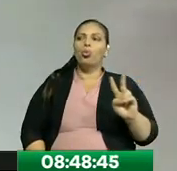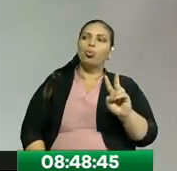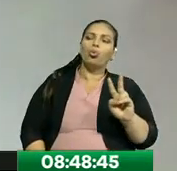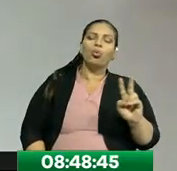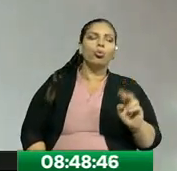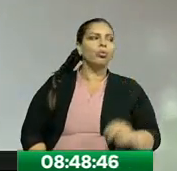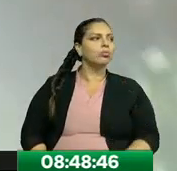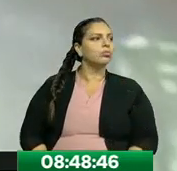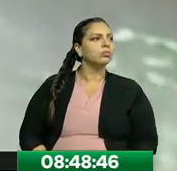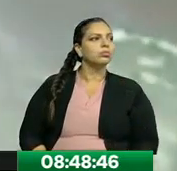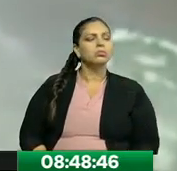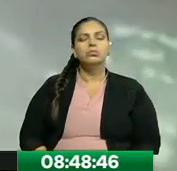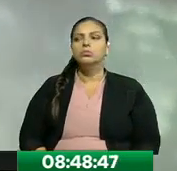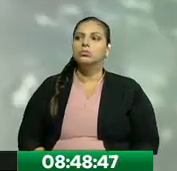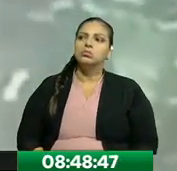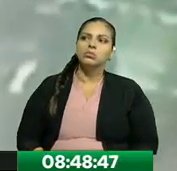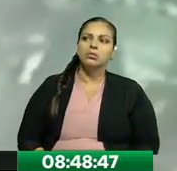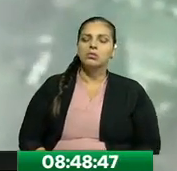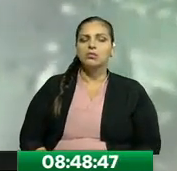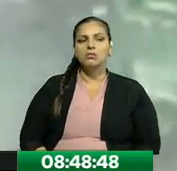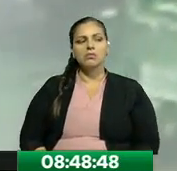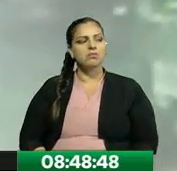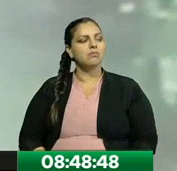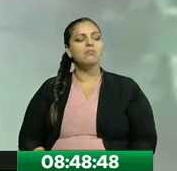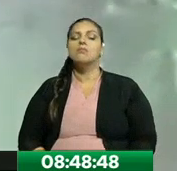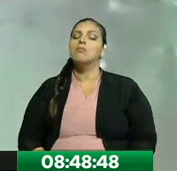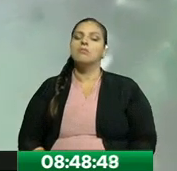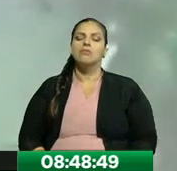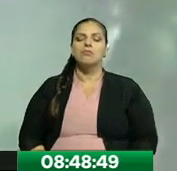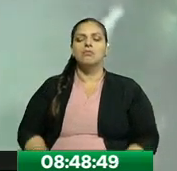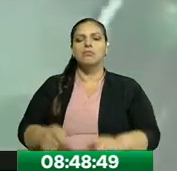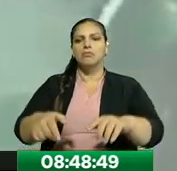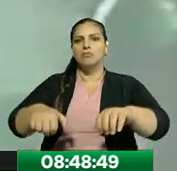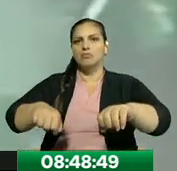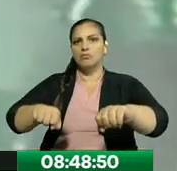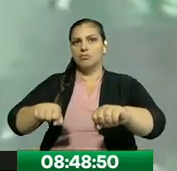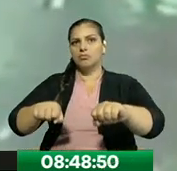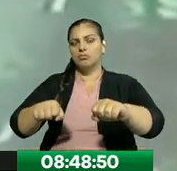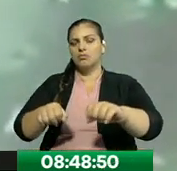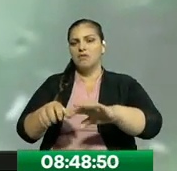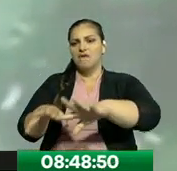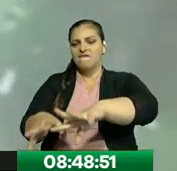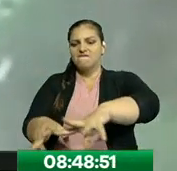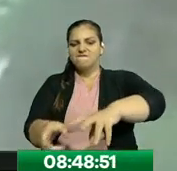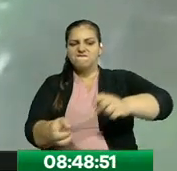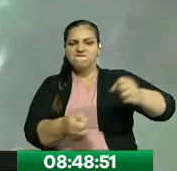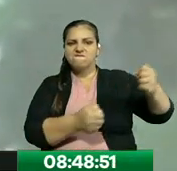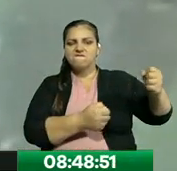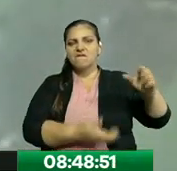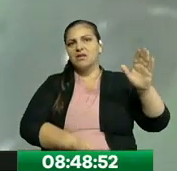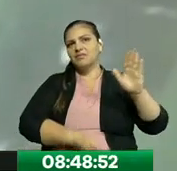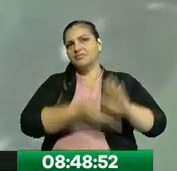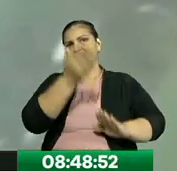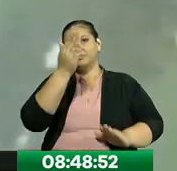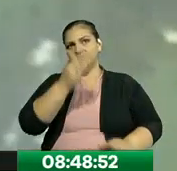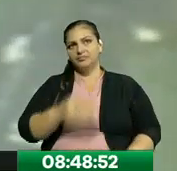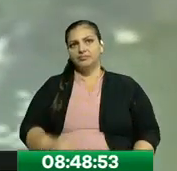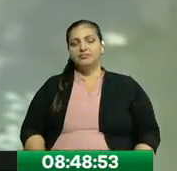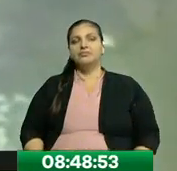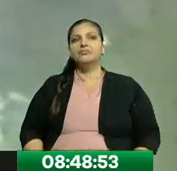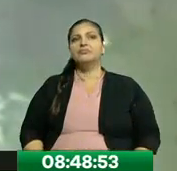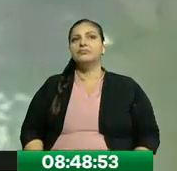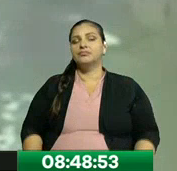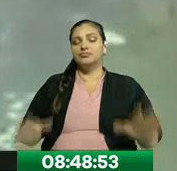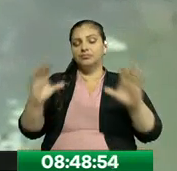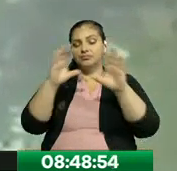apuro. Hábiles para realizar cada movimiento, avanzaron hasta el punto donde el propietario había estacionado la moto. Esto ocurrió cerca